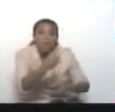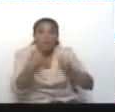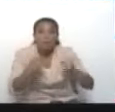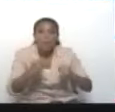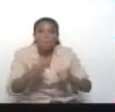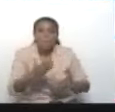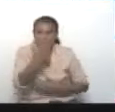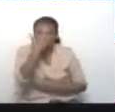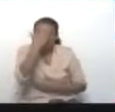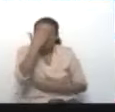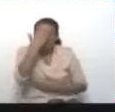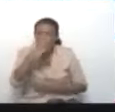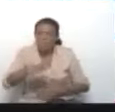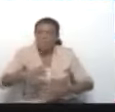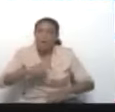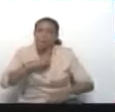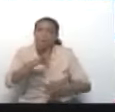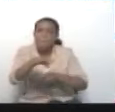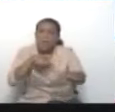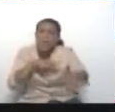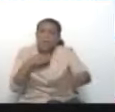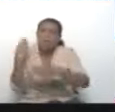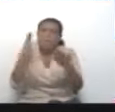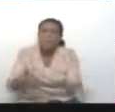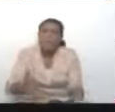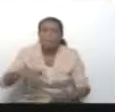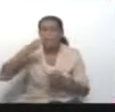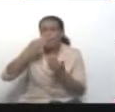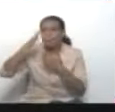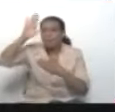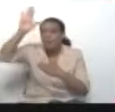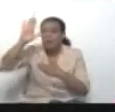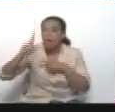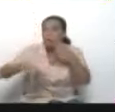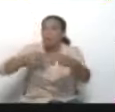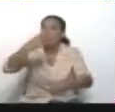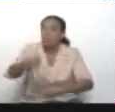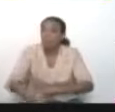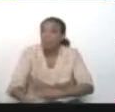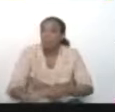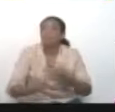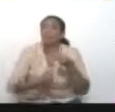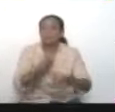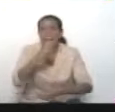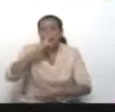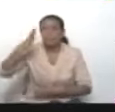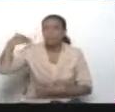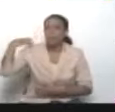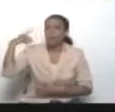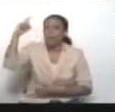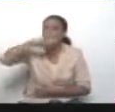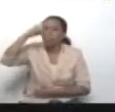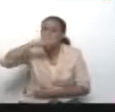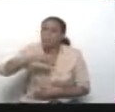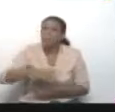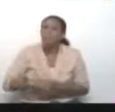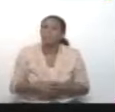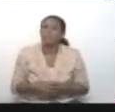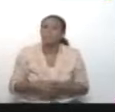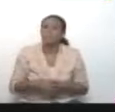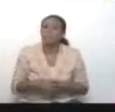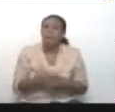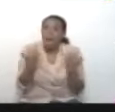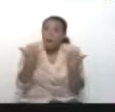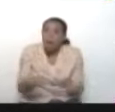grandes cómplices del genocidio más grande que se está cometiendo después del genocidio que se cometió contra el pueblo judío, el genocidio contra el